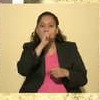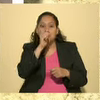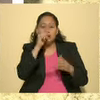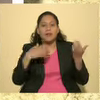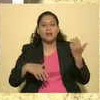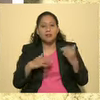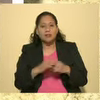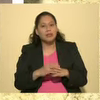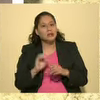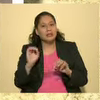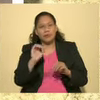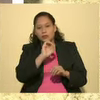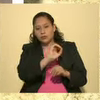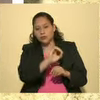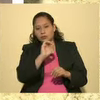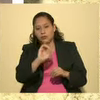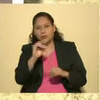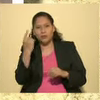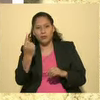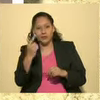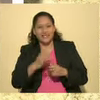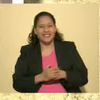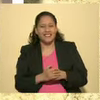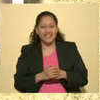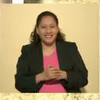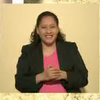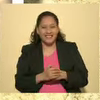and roll? 001.